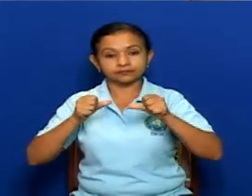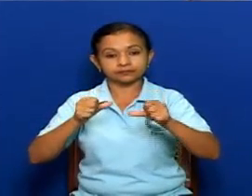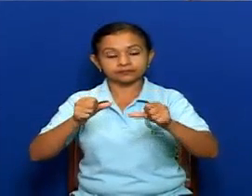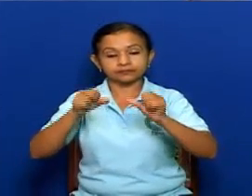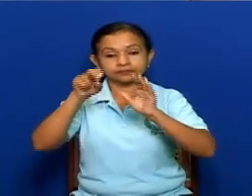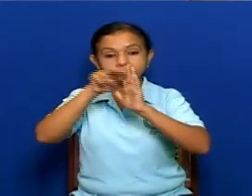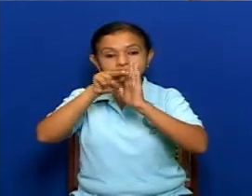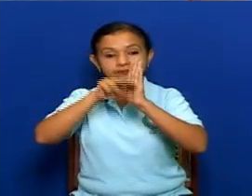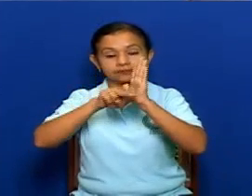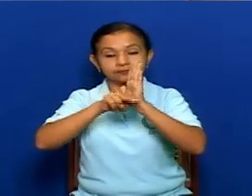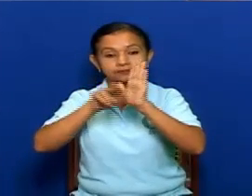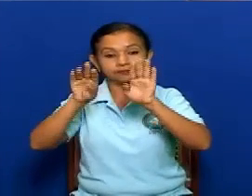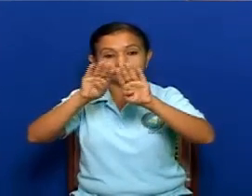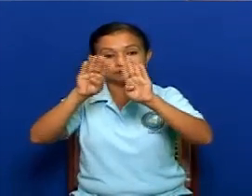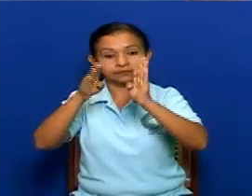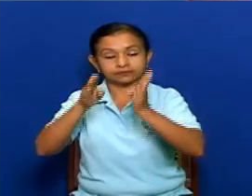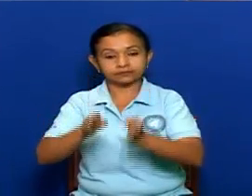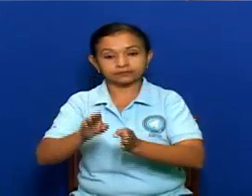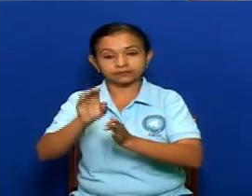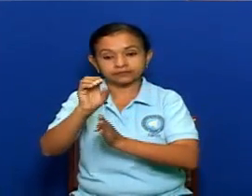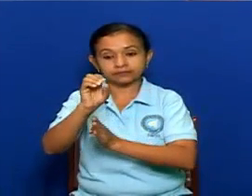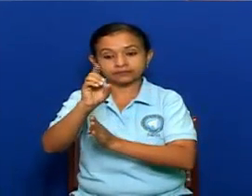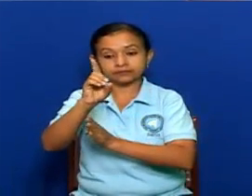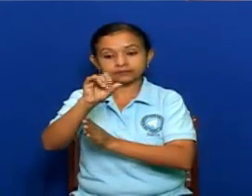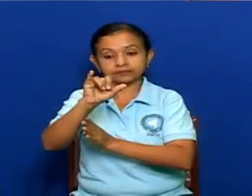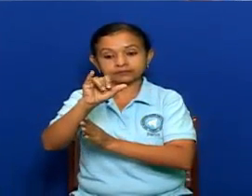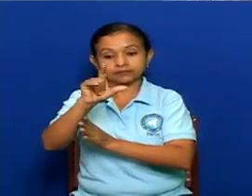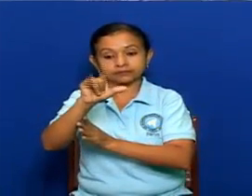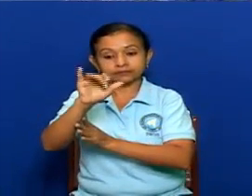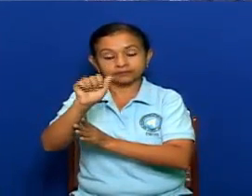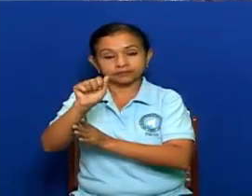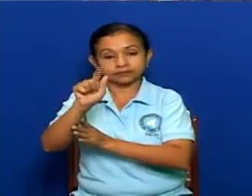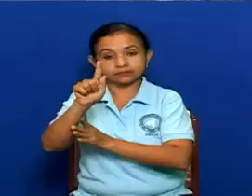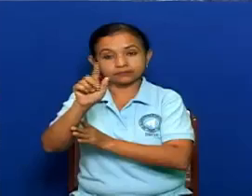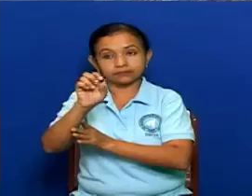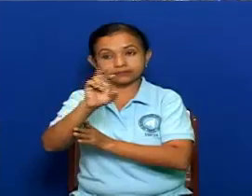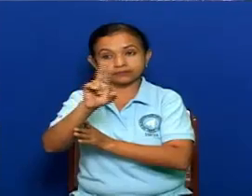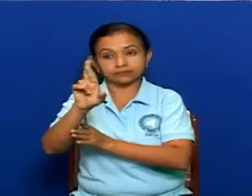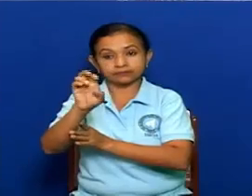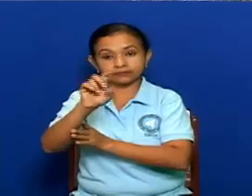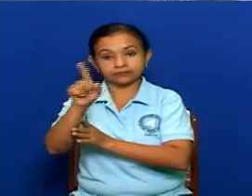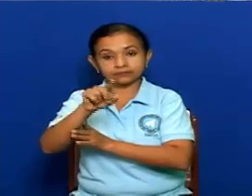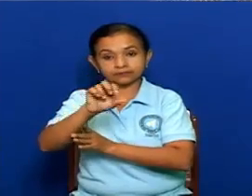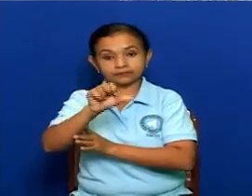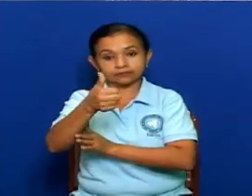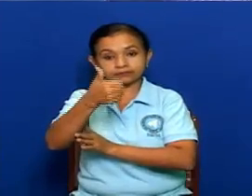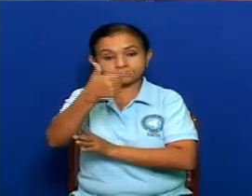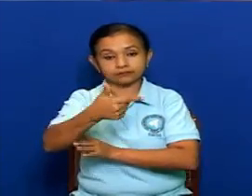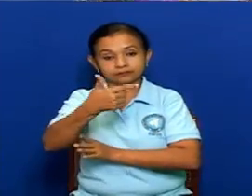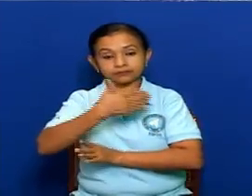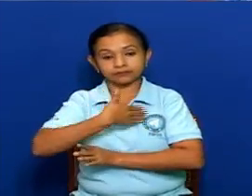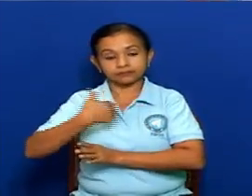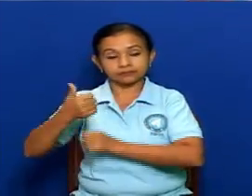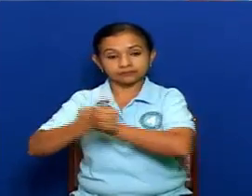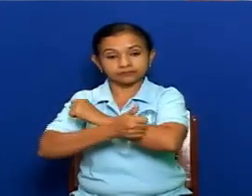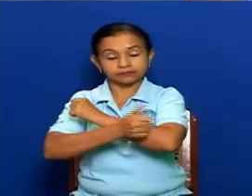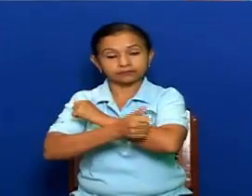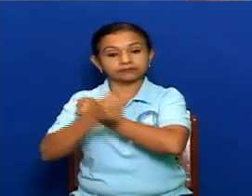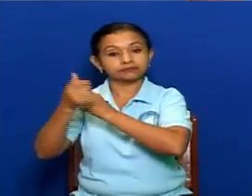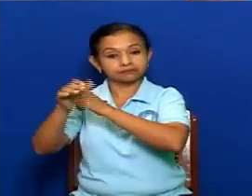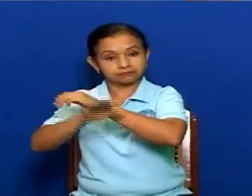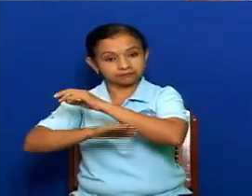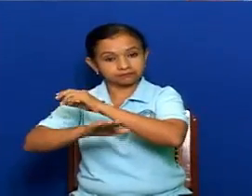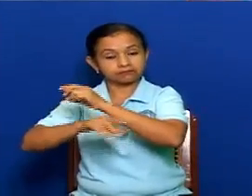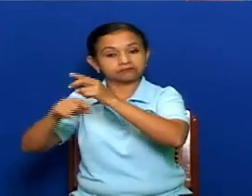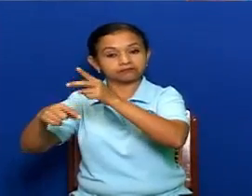nivel académico la compañera Otilia Torres, que en sexto grado fue una de las mejores alumnas en el ciclo básico